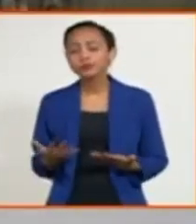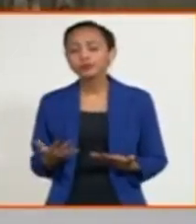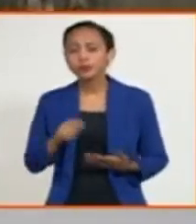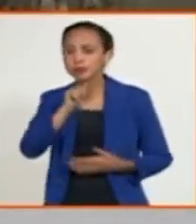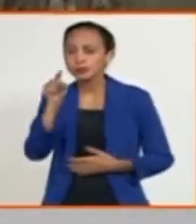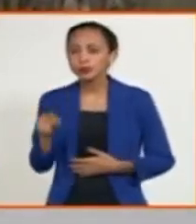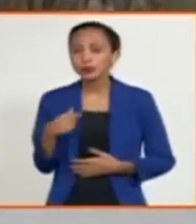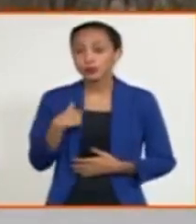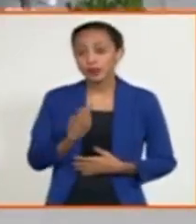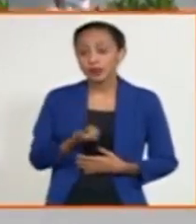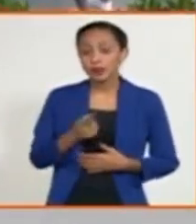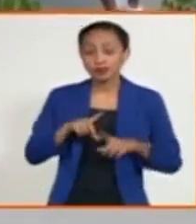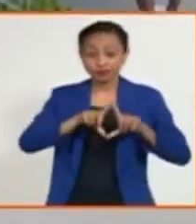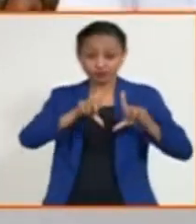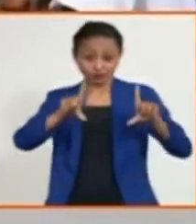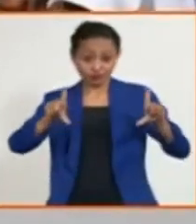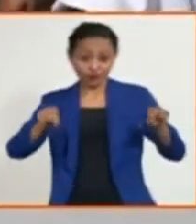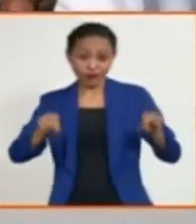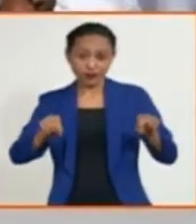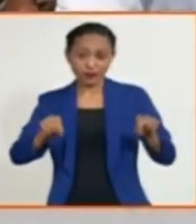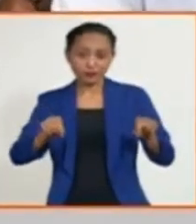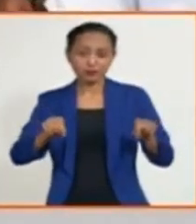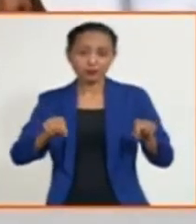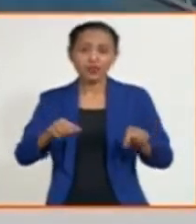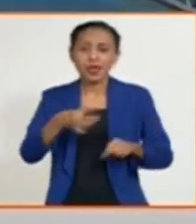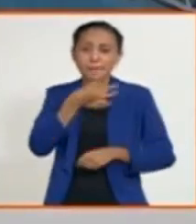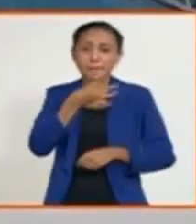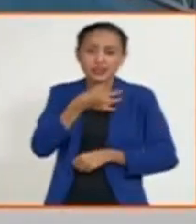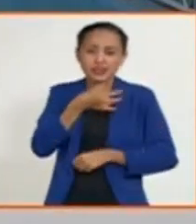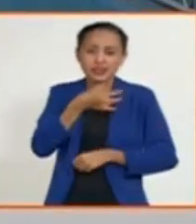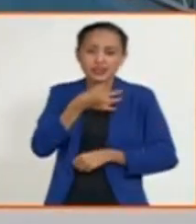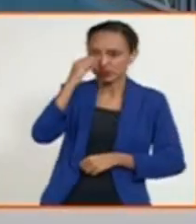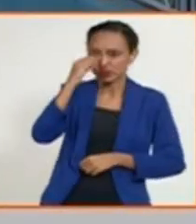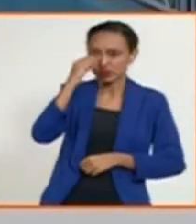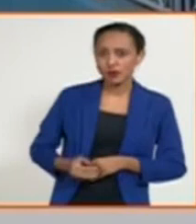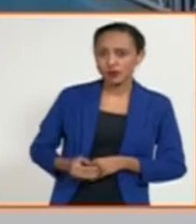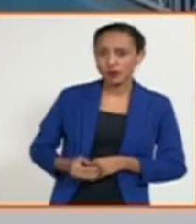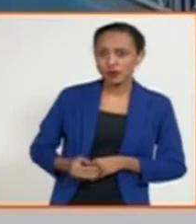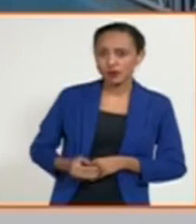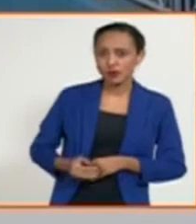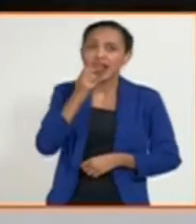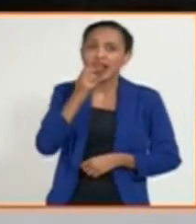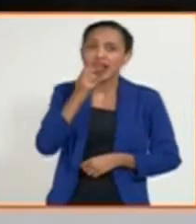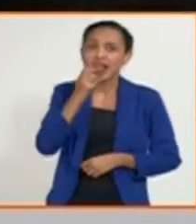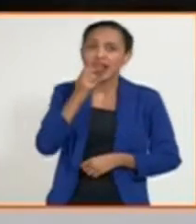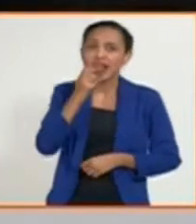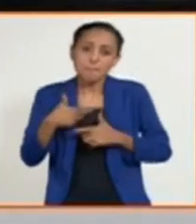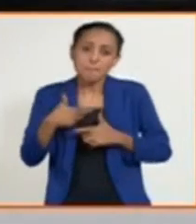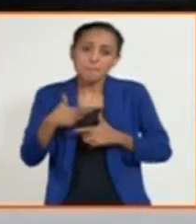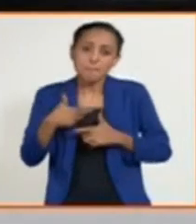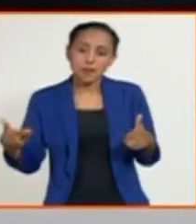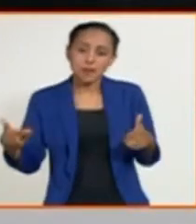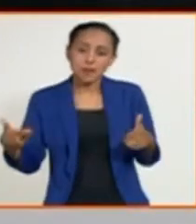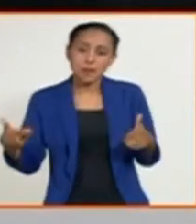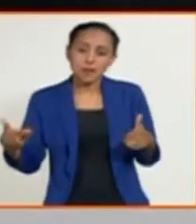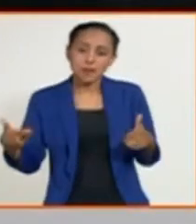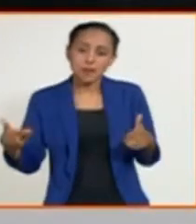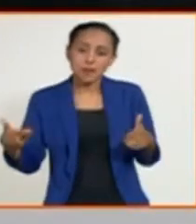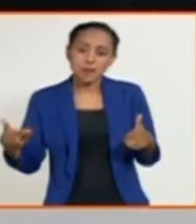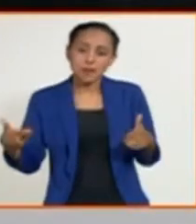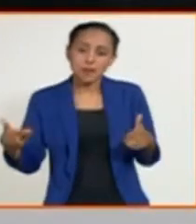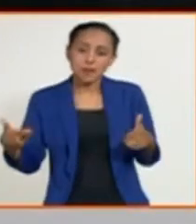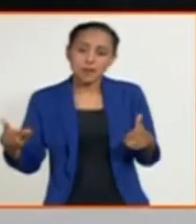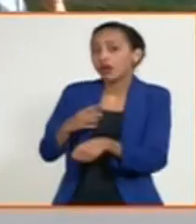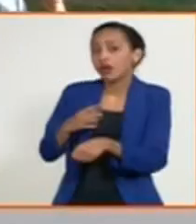concepto de envejecimiento saludable sobrepasa la salud. La salud es mucho más que no tener enfermedades, no tener caries, no